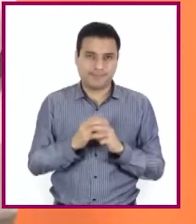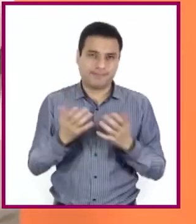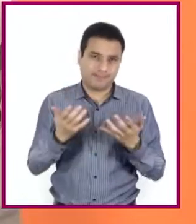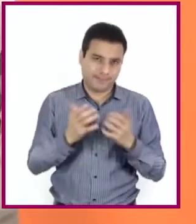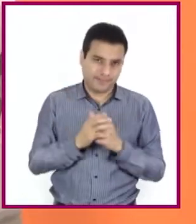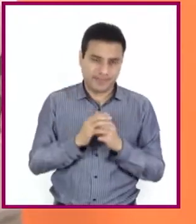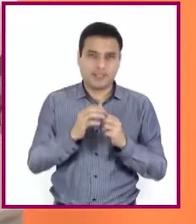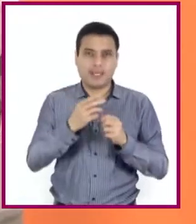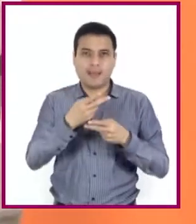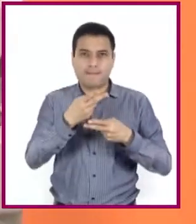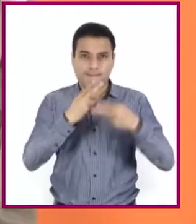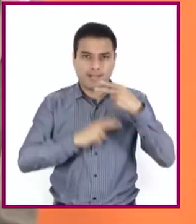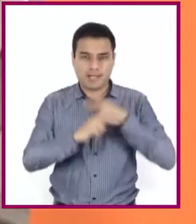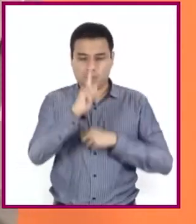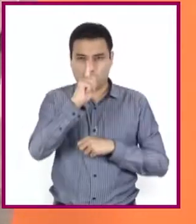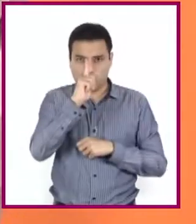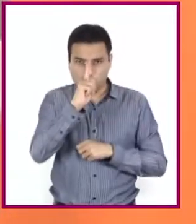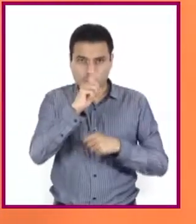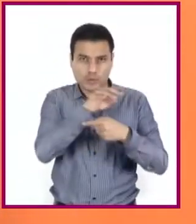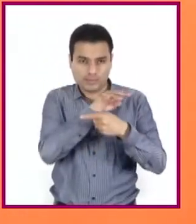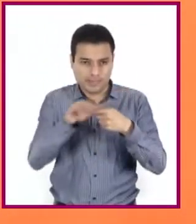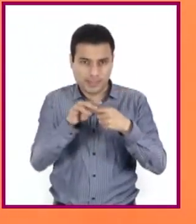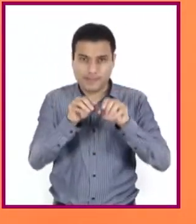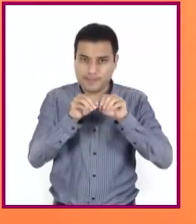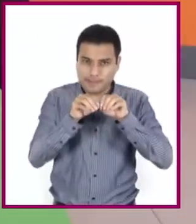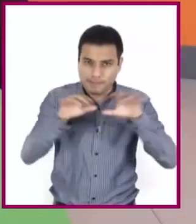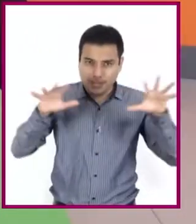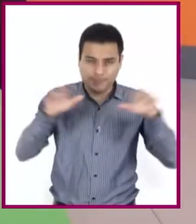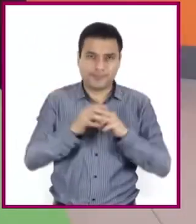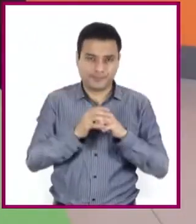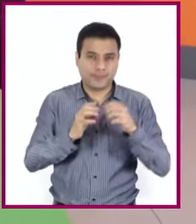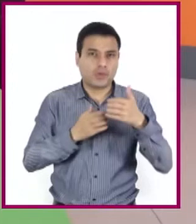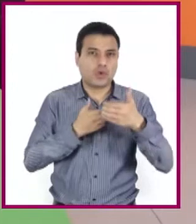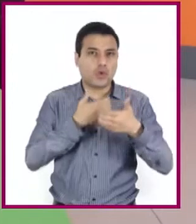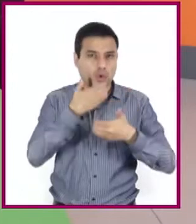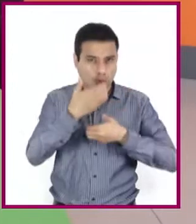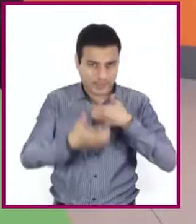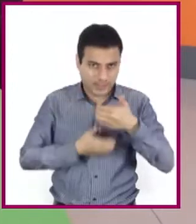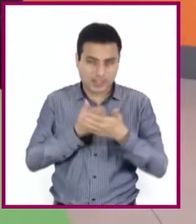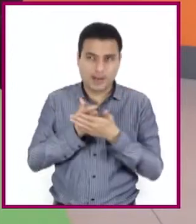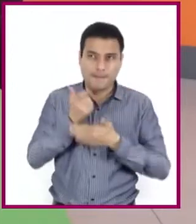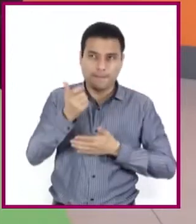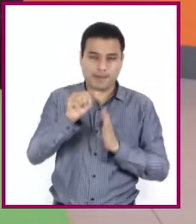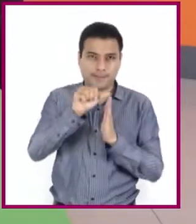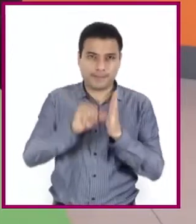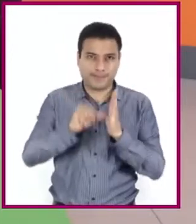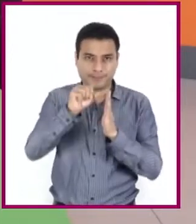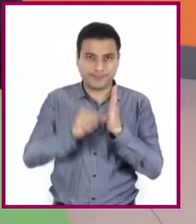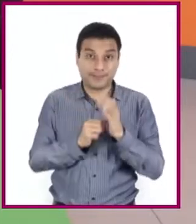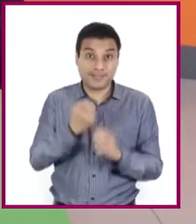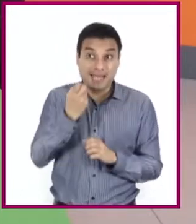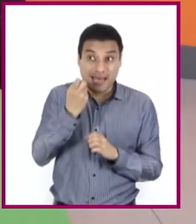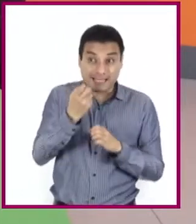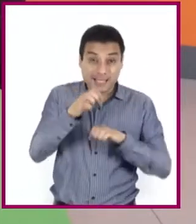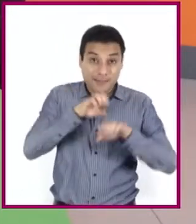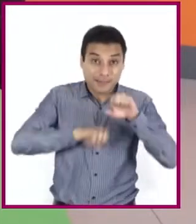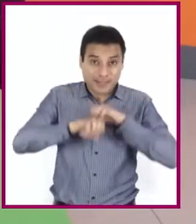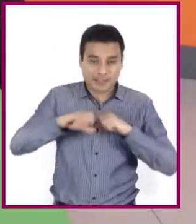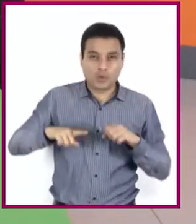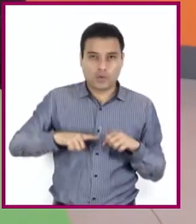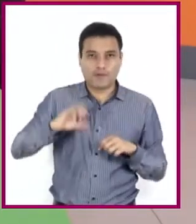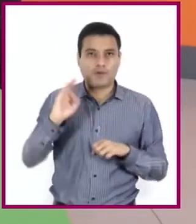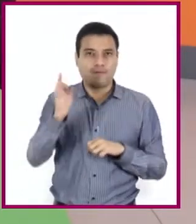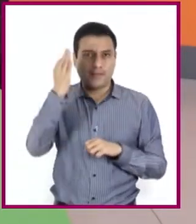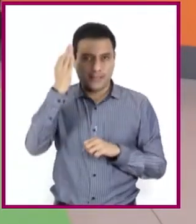transmisión, distribución y comercialización de energía eléctrica en el país. Con dicha empresa, el gobierno federal maneja